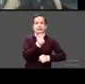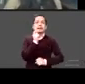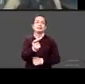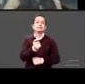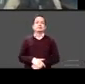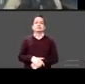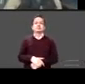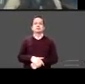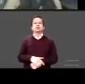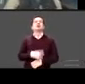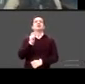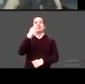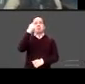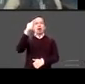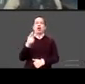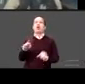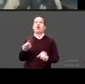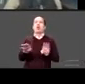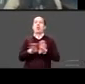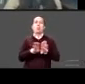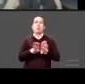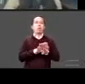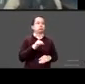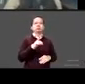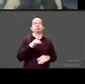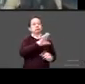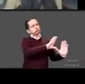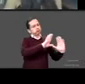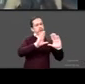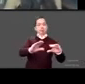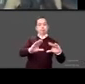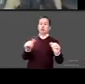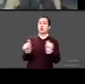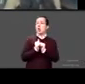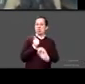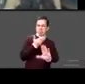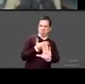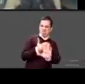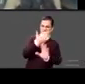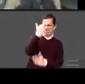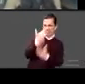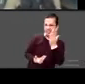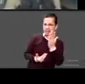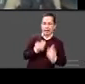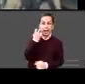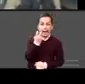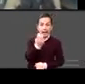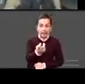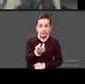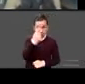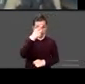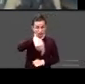al tema de la disciplina violenta. Y me gustaría empezar platicando por qué nos parece que es tan importante que en estos espacios se